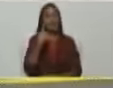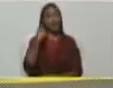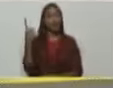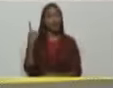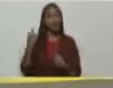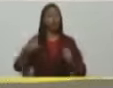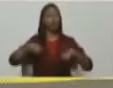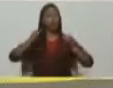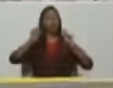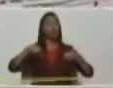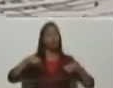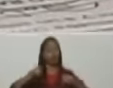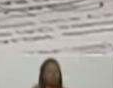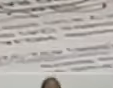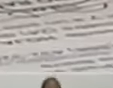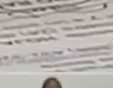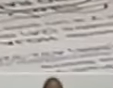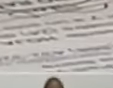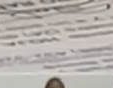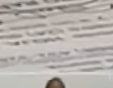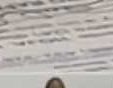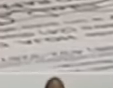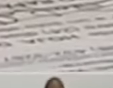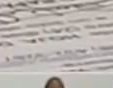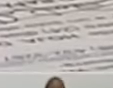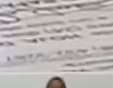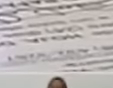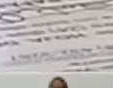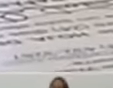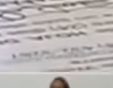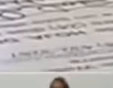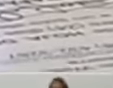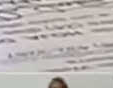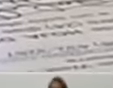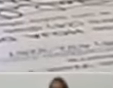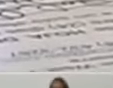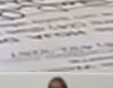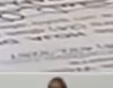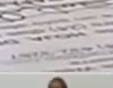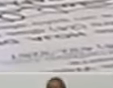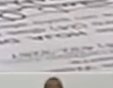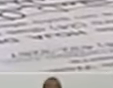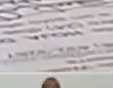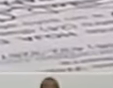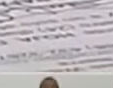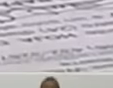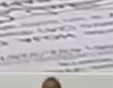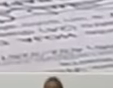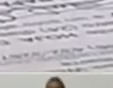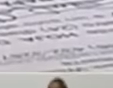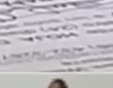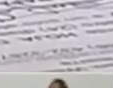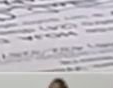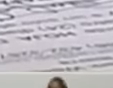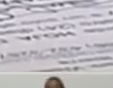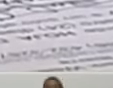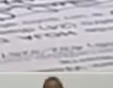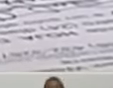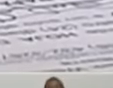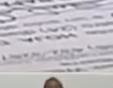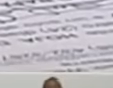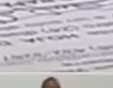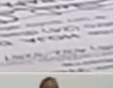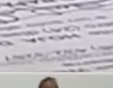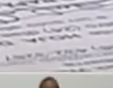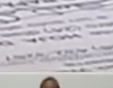primeras relaciones de trabajo en materia de gas entre la República Bolivariana de Venezuela y la República de Trinidad y Tobago,